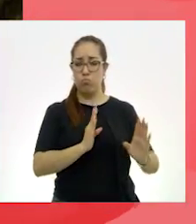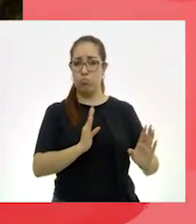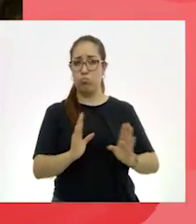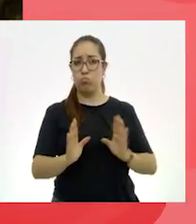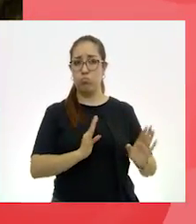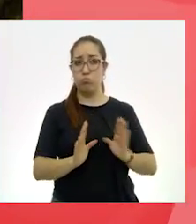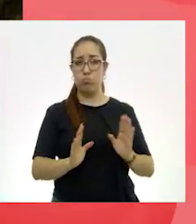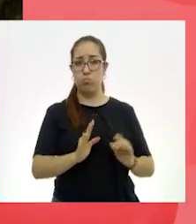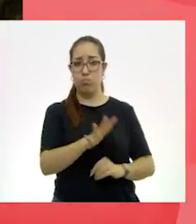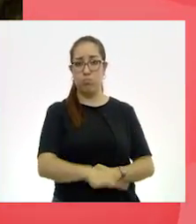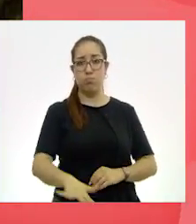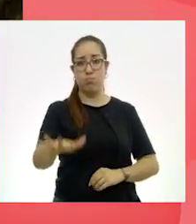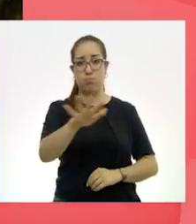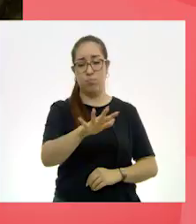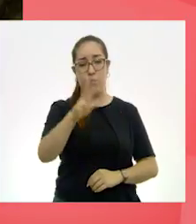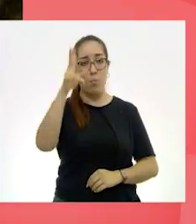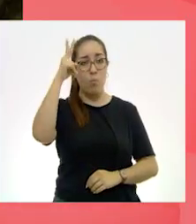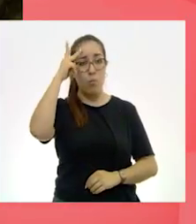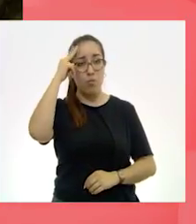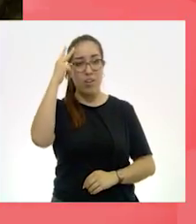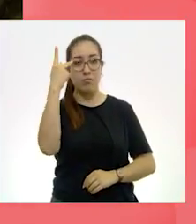del Ejército Federal porfirista